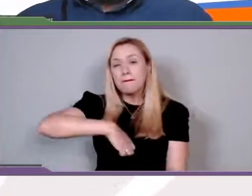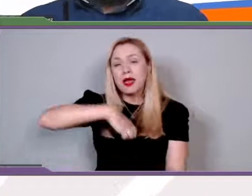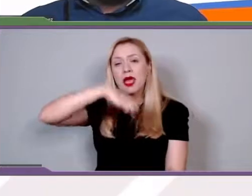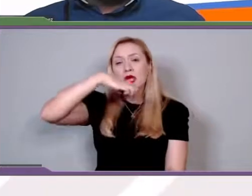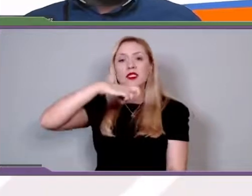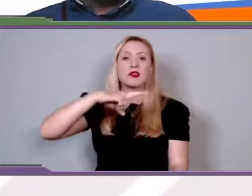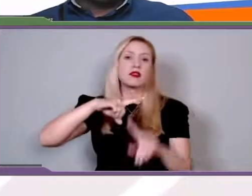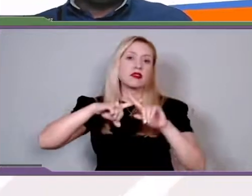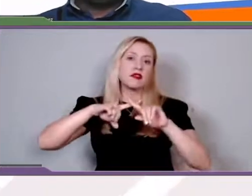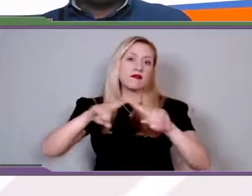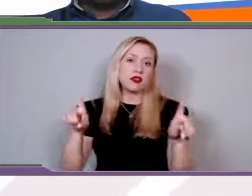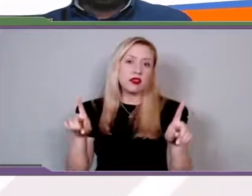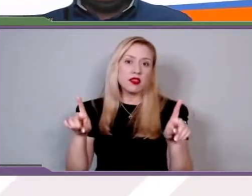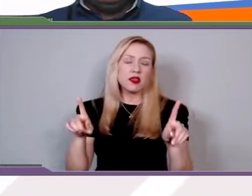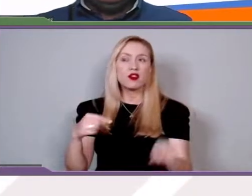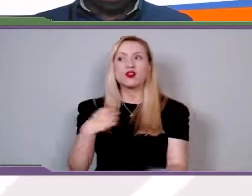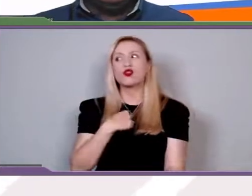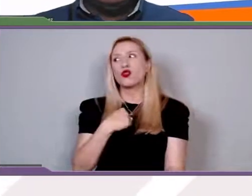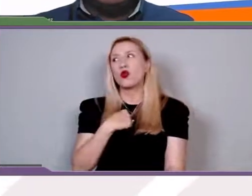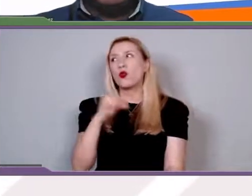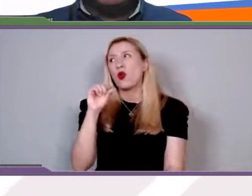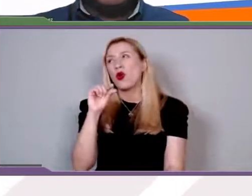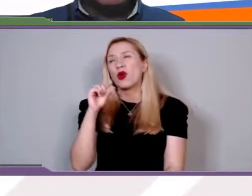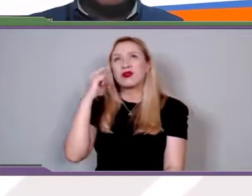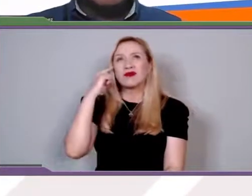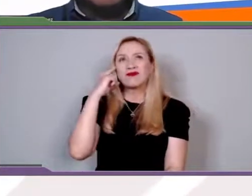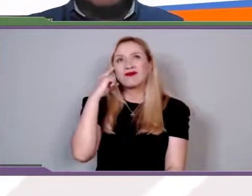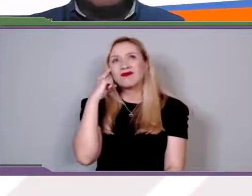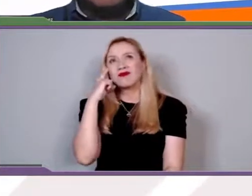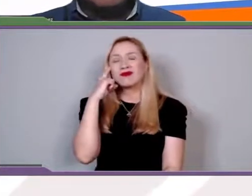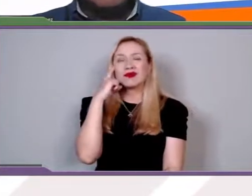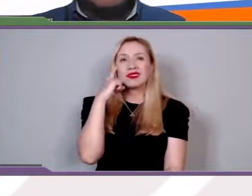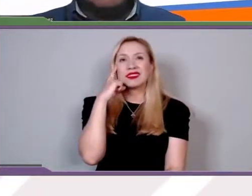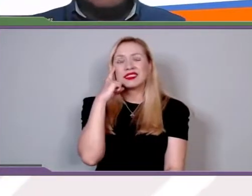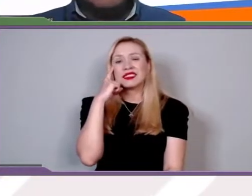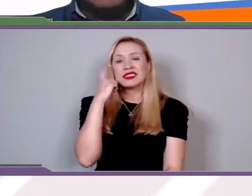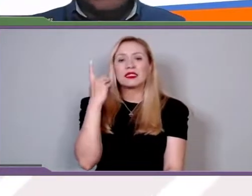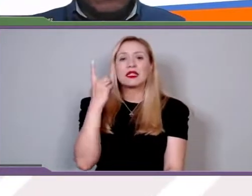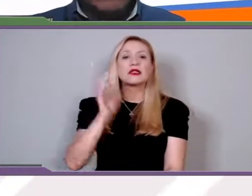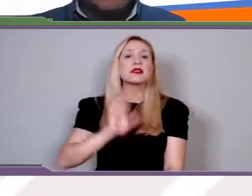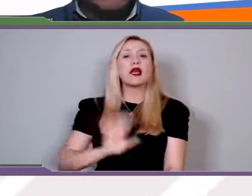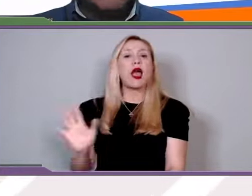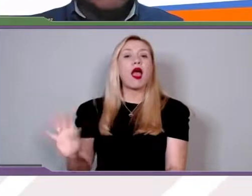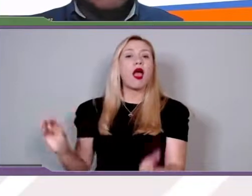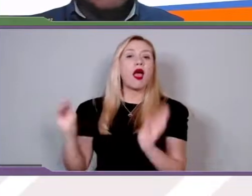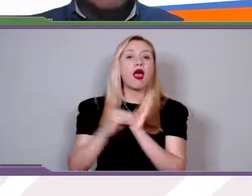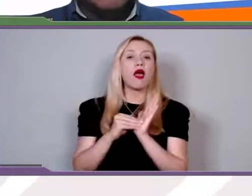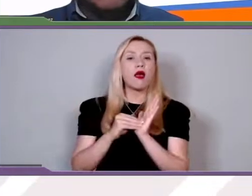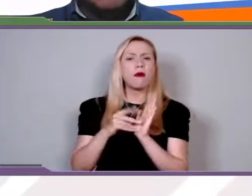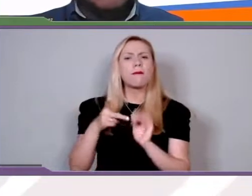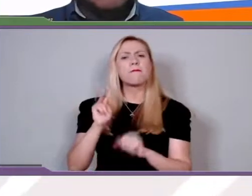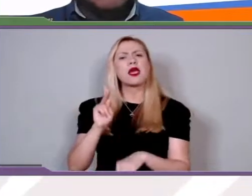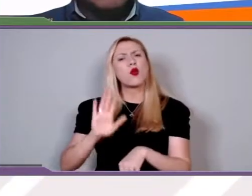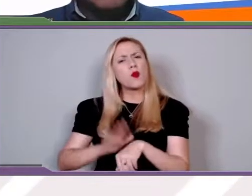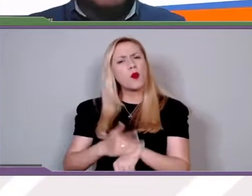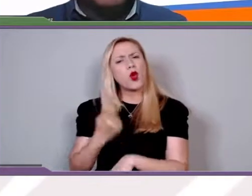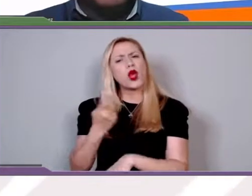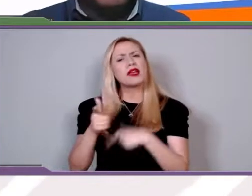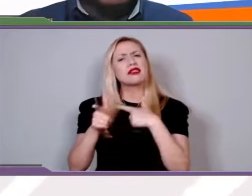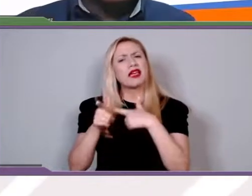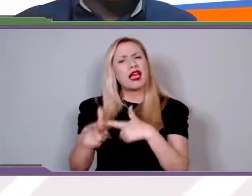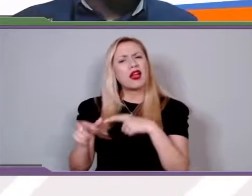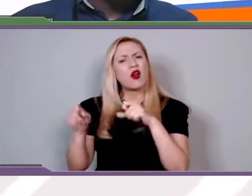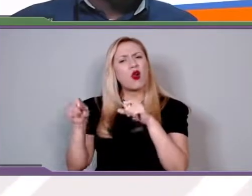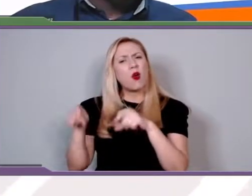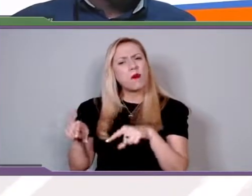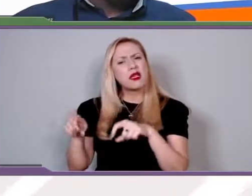Entonces, ahí me queda un poco débil, digamos, el argumento de, bueno, es que ya estaba. O sea, ¿por qué continuar con eso?